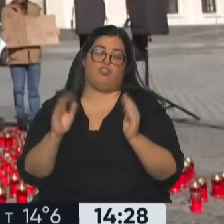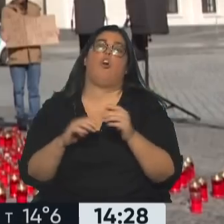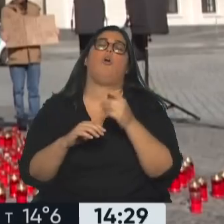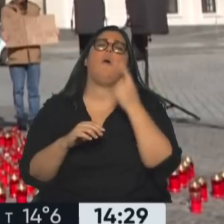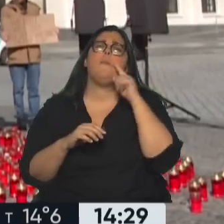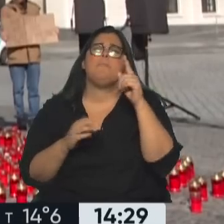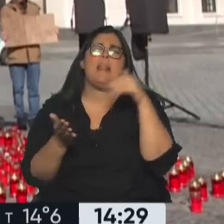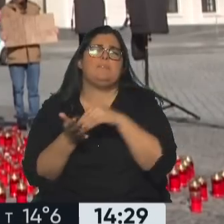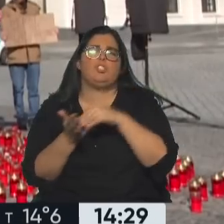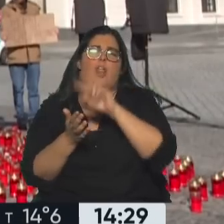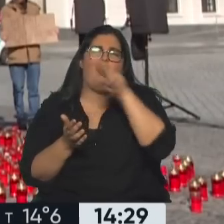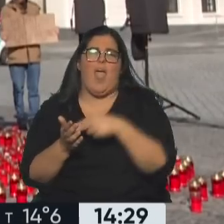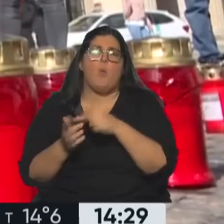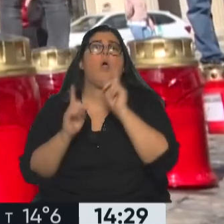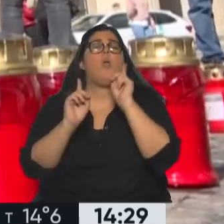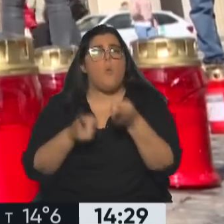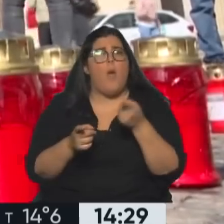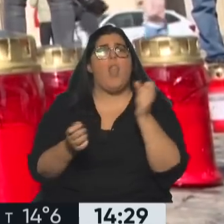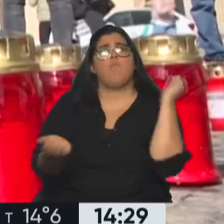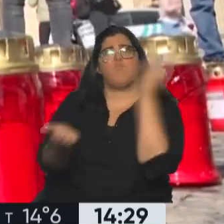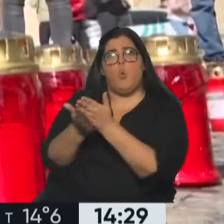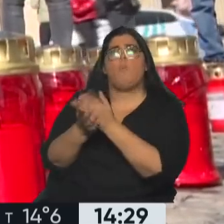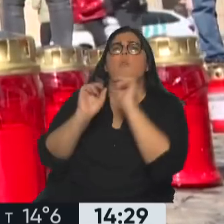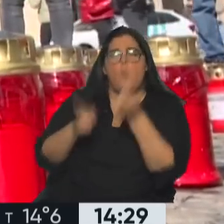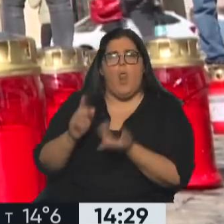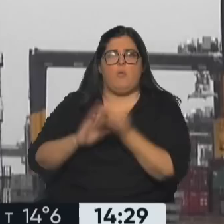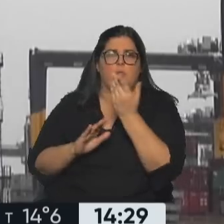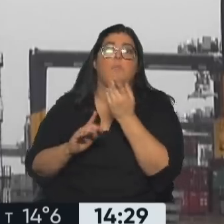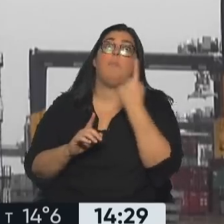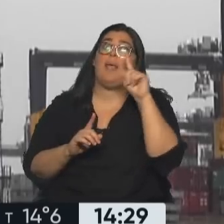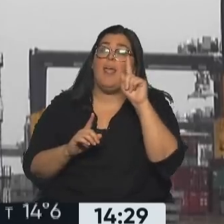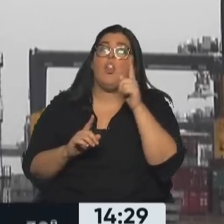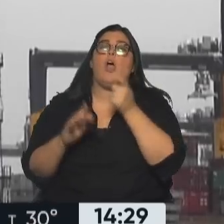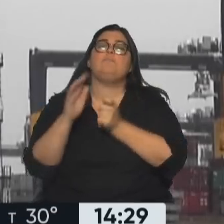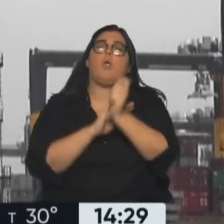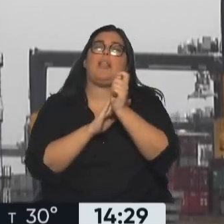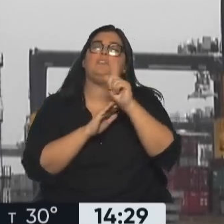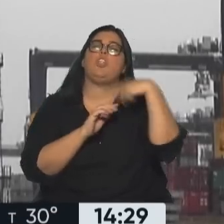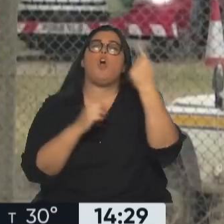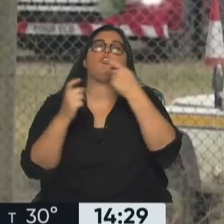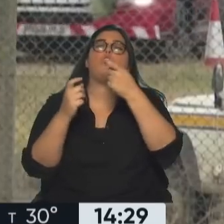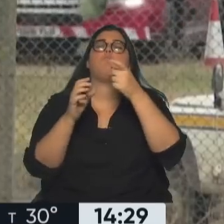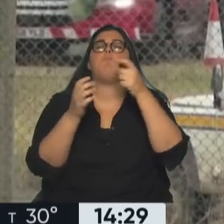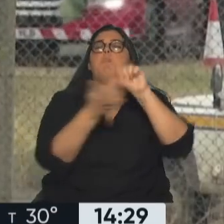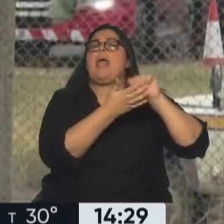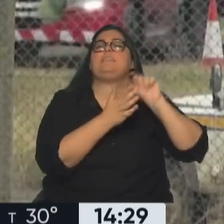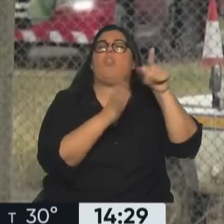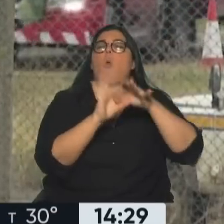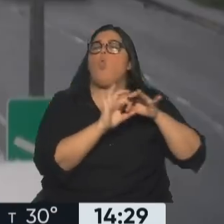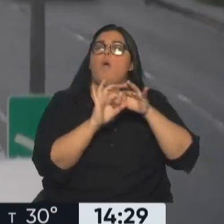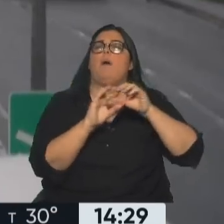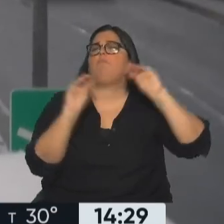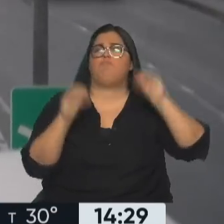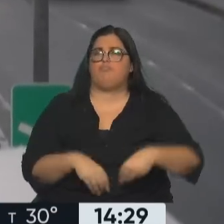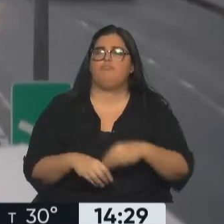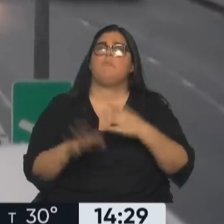euros, pese a las sanciones impuestas al Kremlin por la guerra. Pero cayeron las exportaciones a los otros socios de la Unión Europea y aún más críticamente